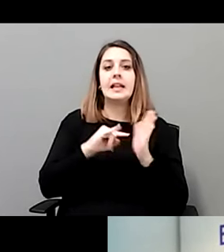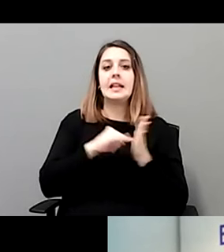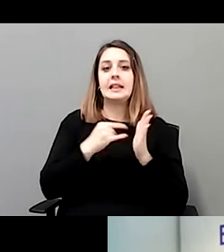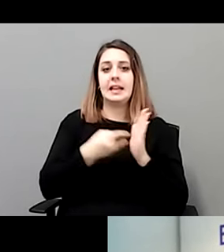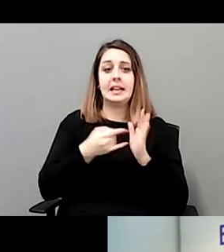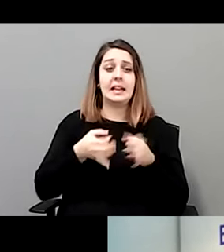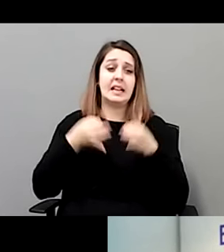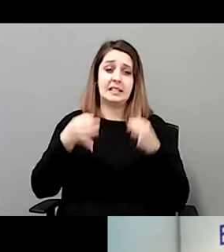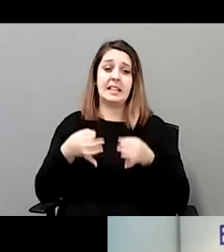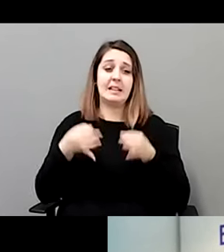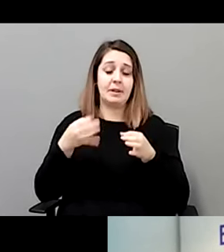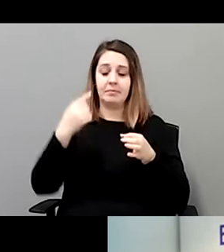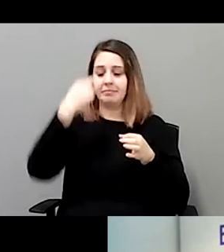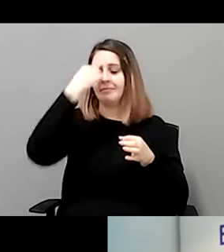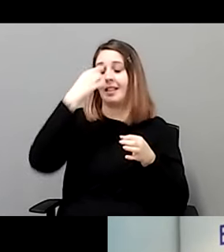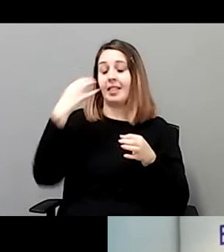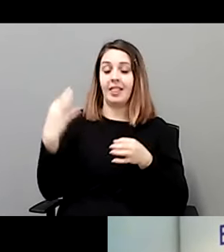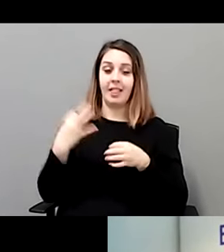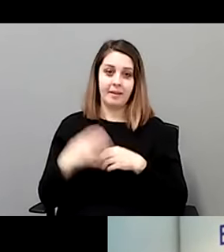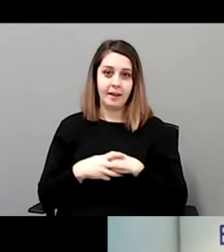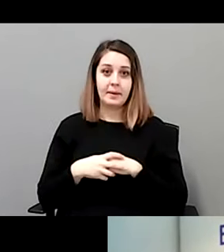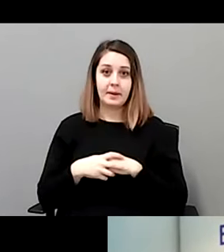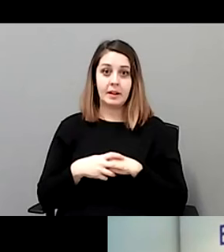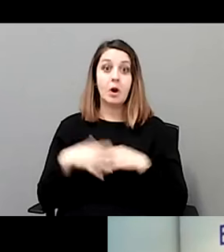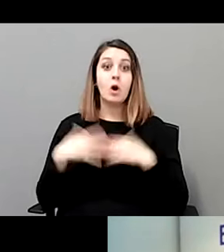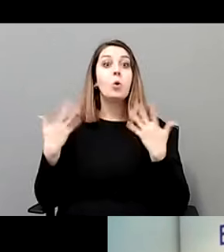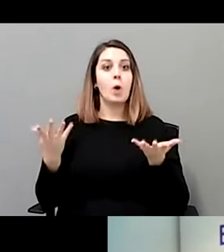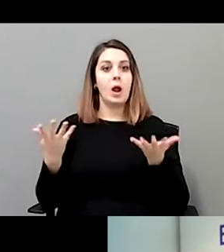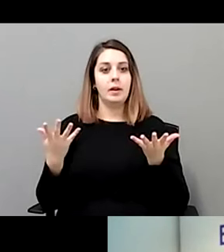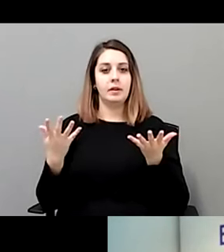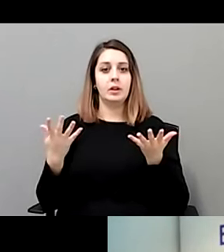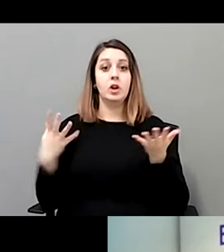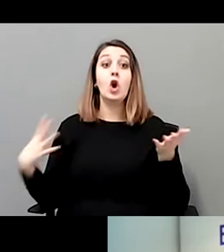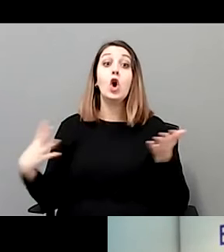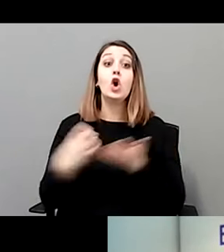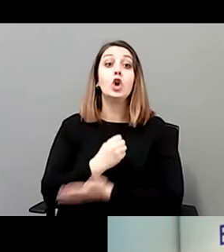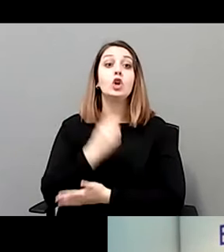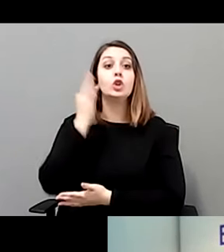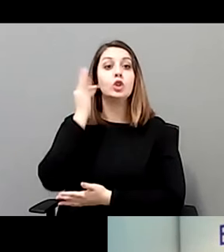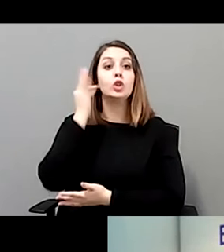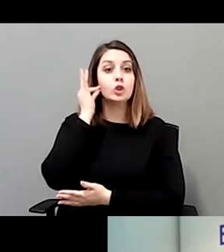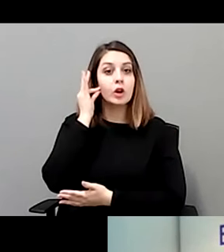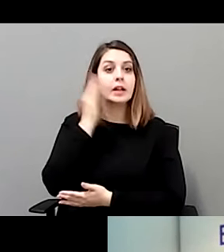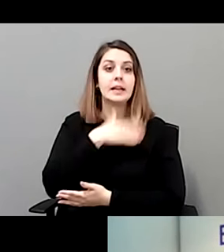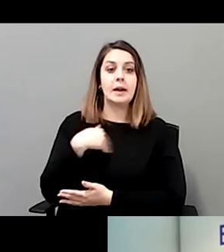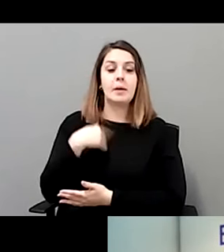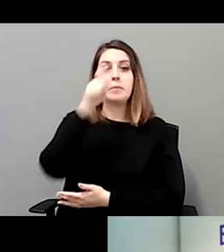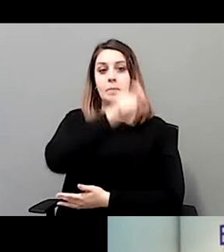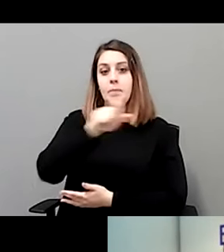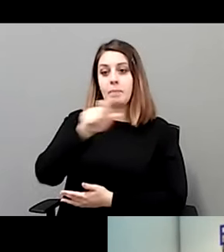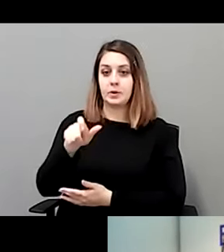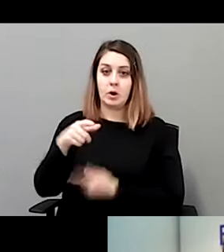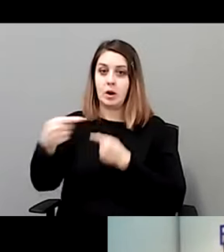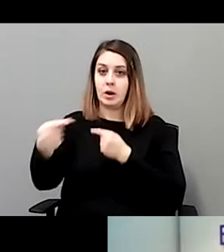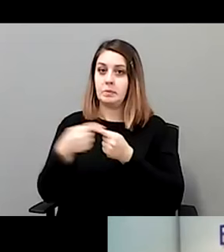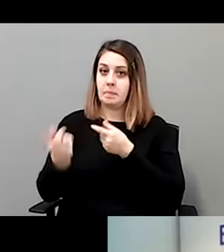siempre tenemos que tener presentes, y que son que todas deseamos que todas las personas que estáis asistiendo